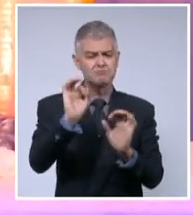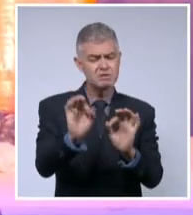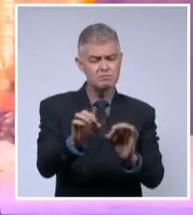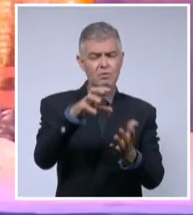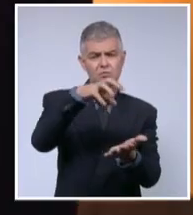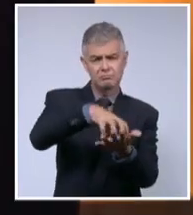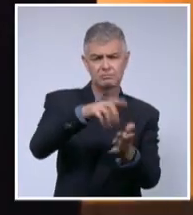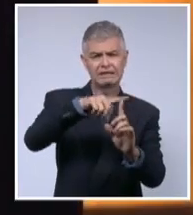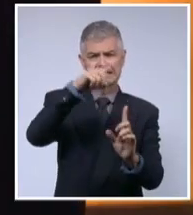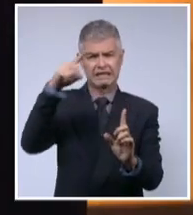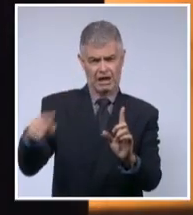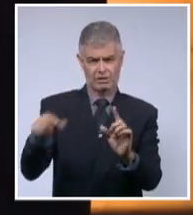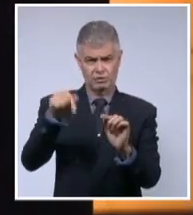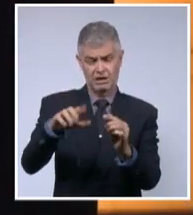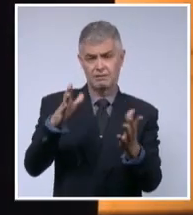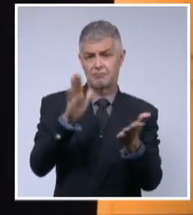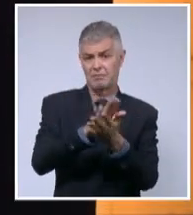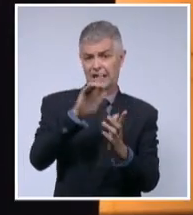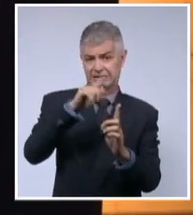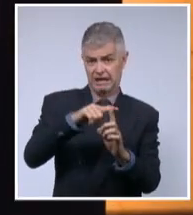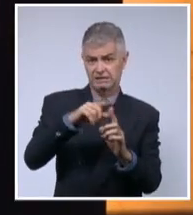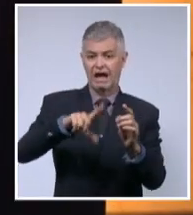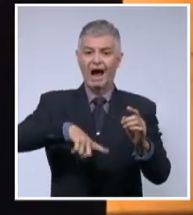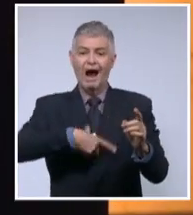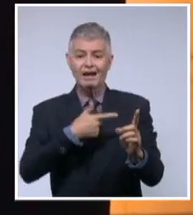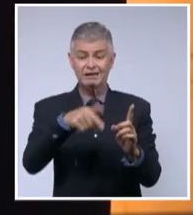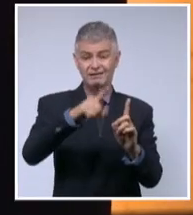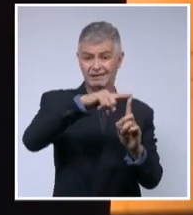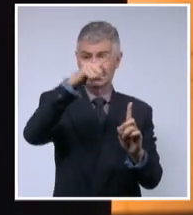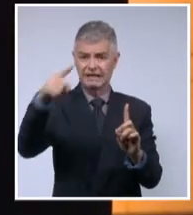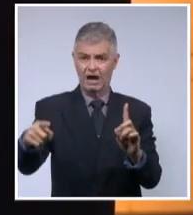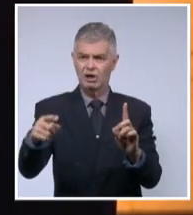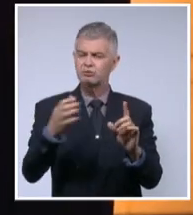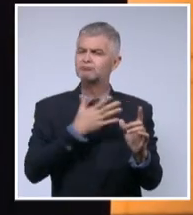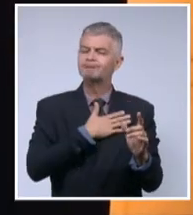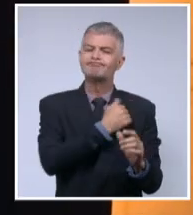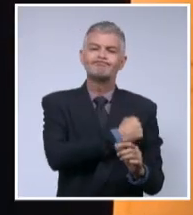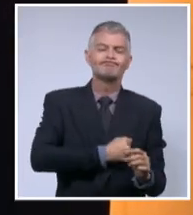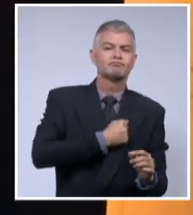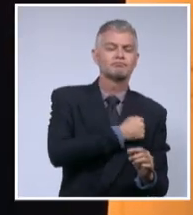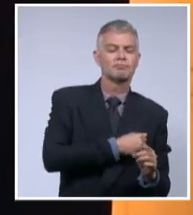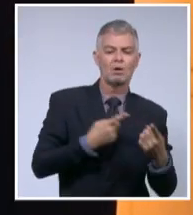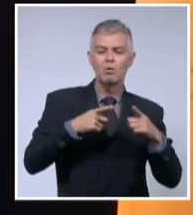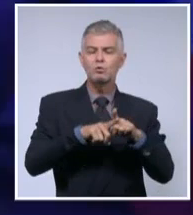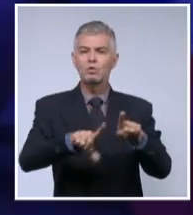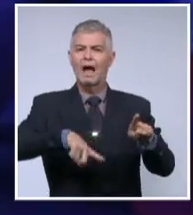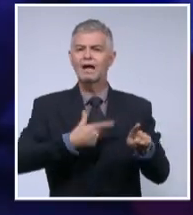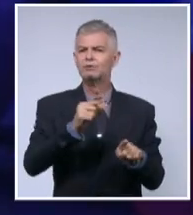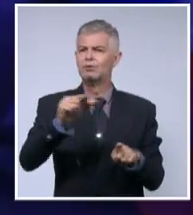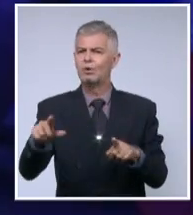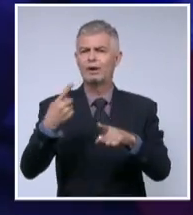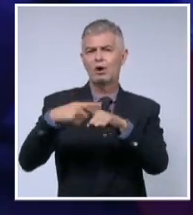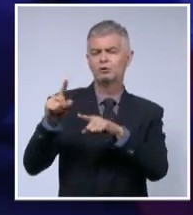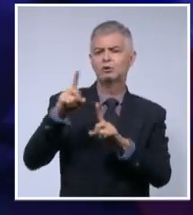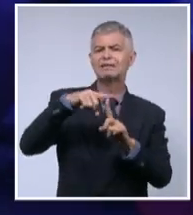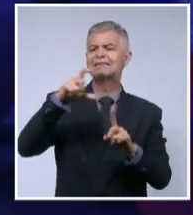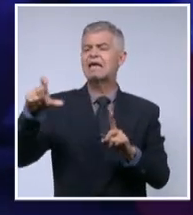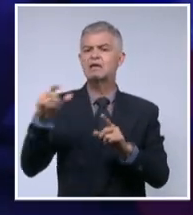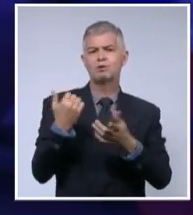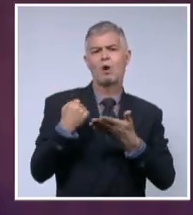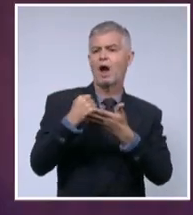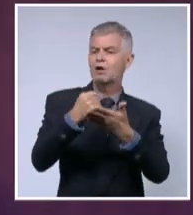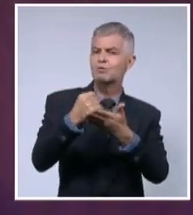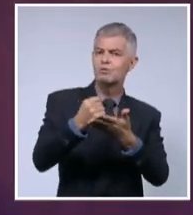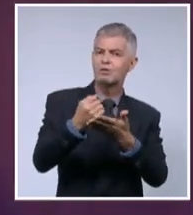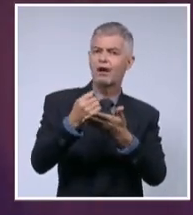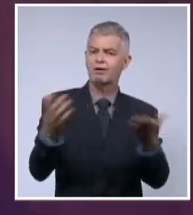yumurina. El arte de las tablas le apasiona y sigue aferrado junto a un grupo de actores y personal técnico que son su sostén a seguir creando, haciendo teatro